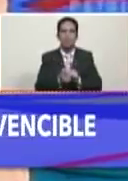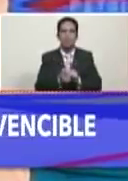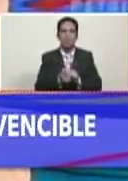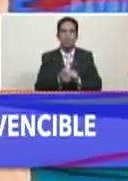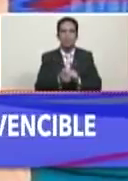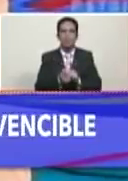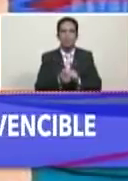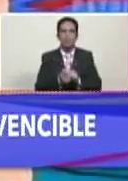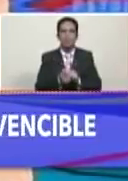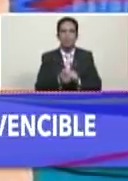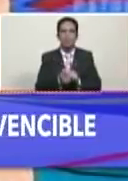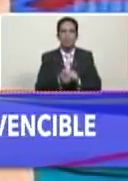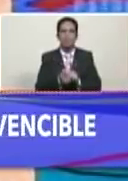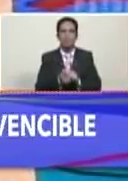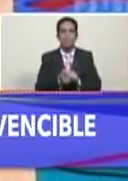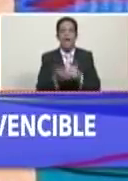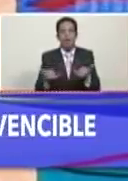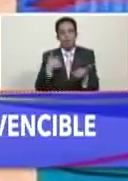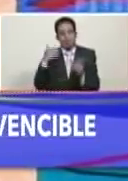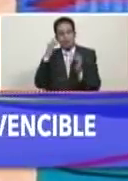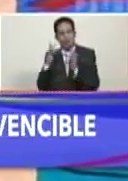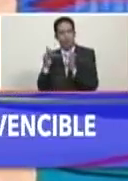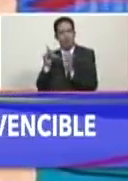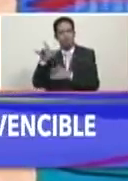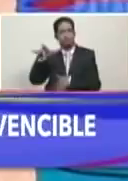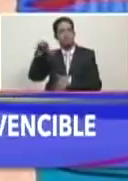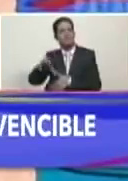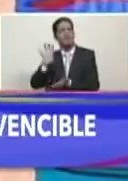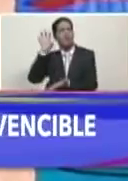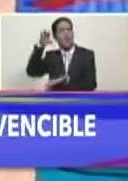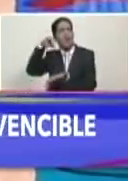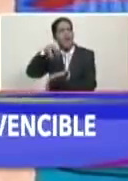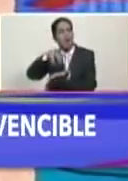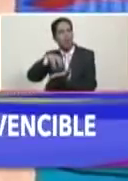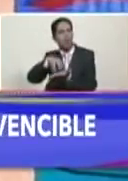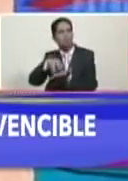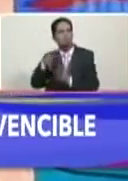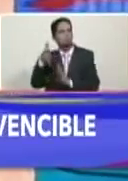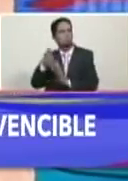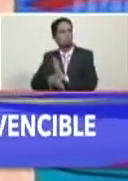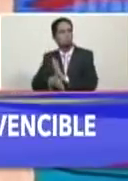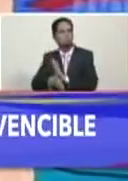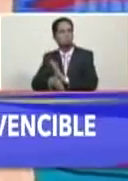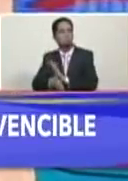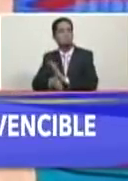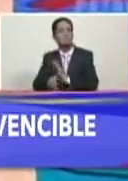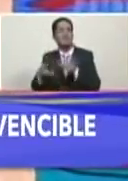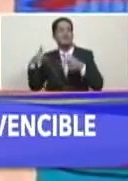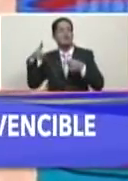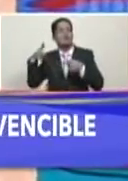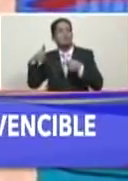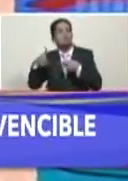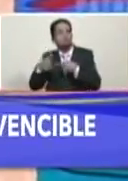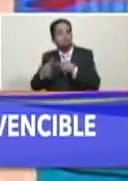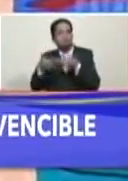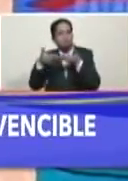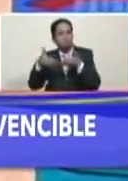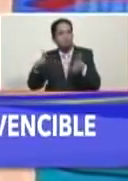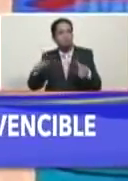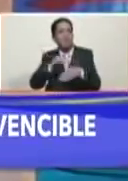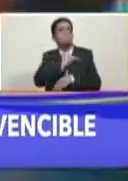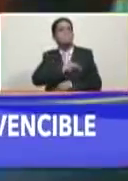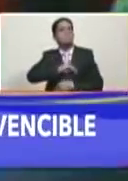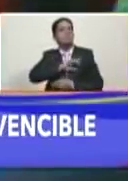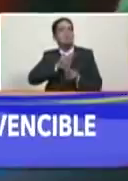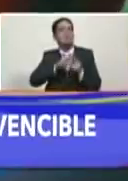Vamos a hacer un pase al estado Aragua para inaugurar la gran base misión de paz Hugo